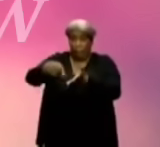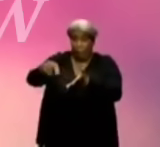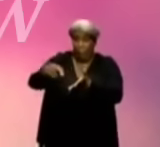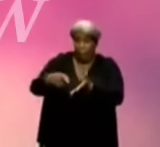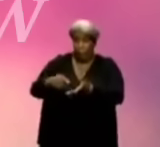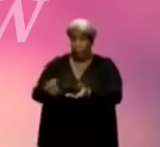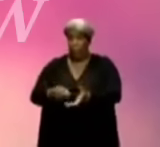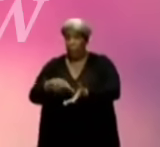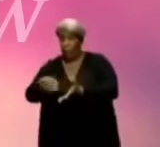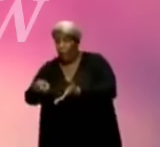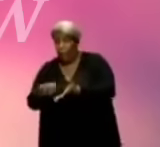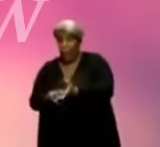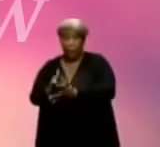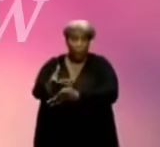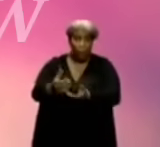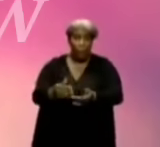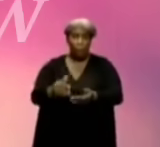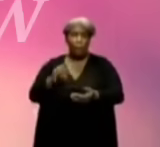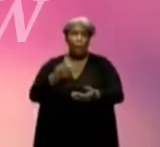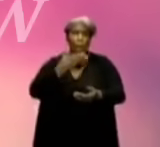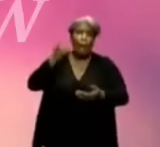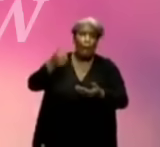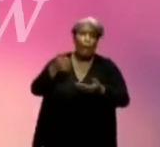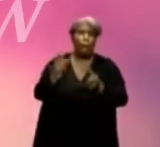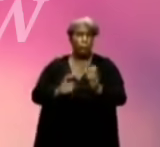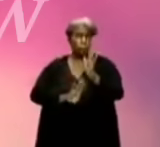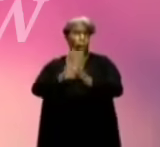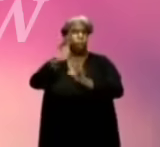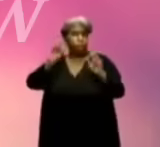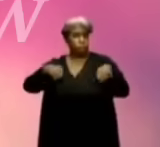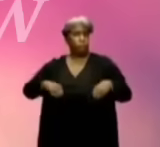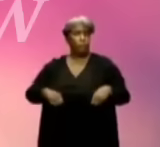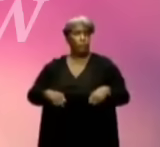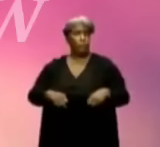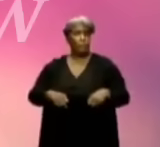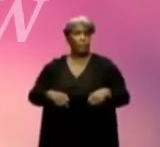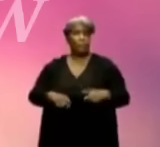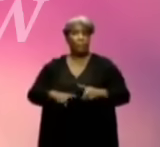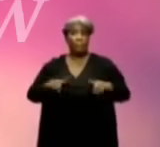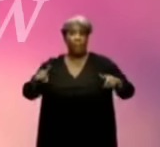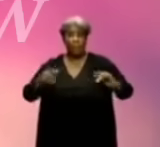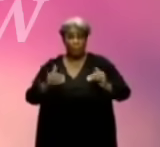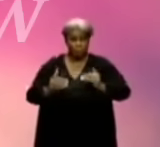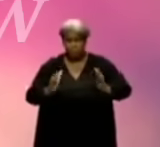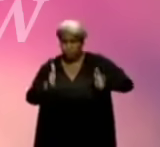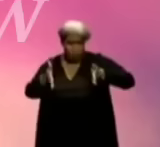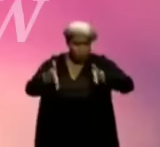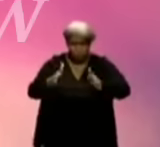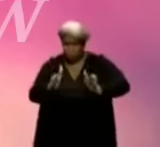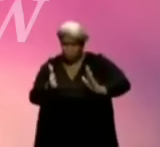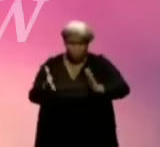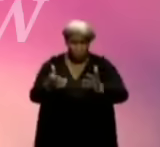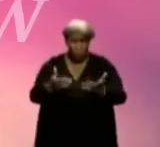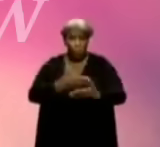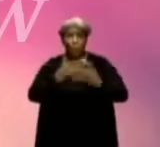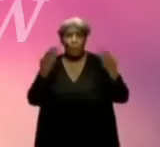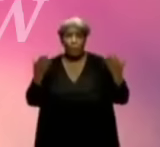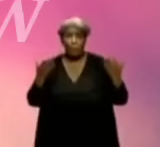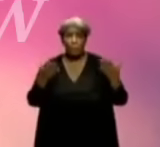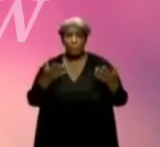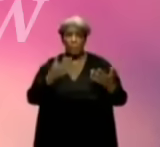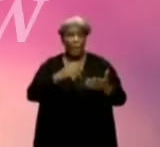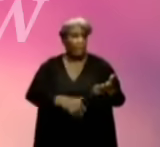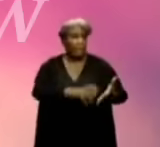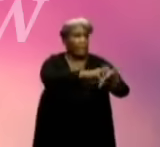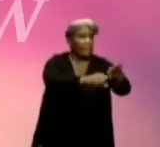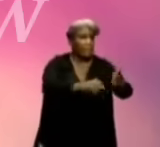puede eficientizar algo el gasto. Ahora, yo le puedo decir que no hay mucho espacio de mejorar la calidad del gasto. Eso lo digo hoy. ¿A quién le vamos a quitar? A Supérate.